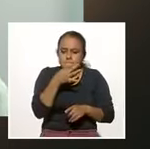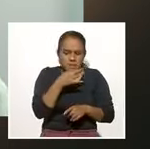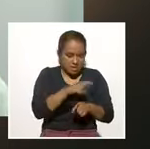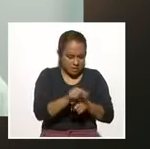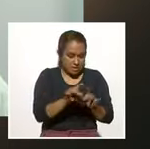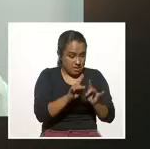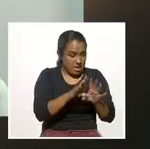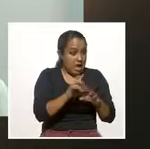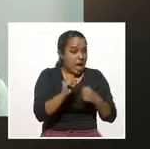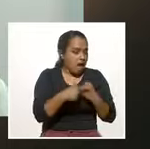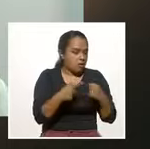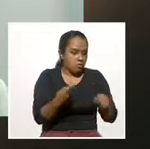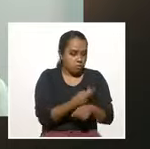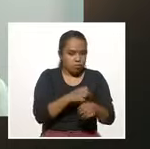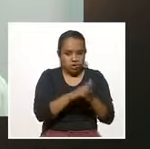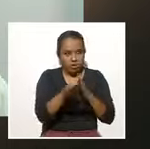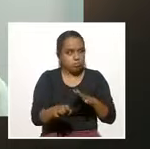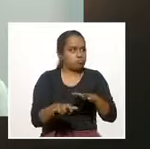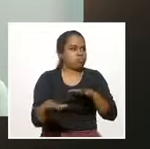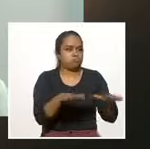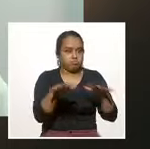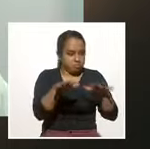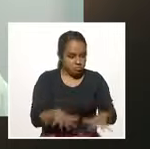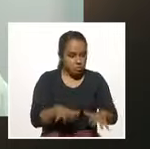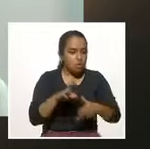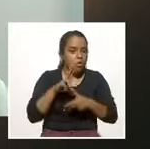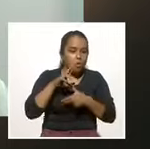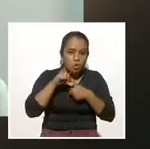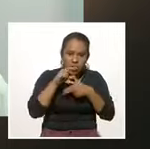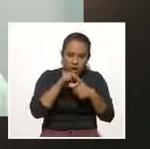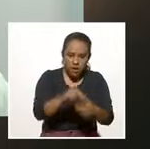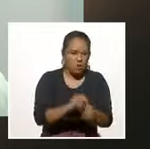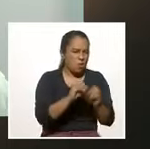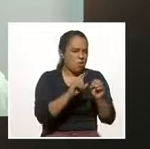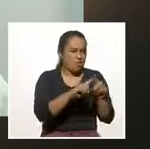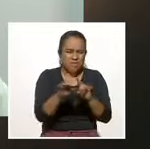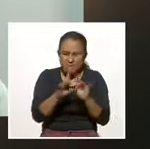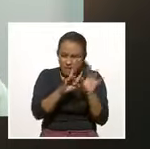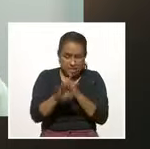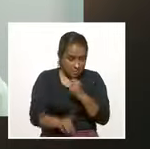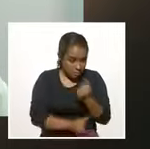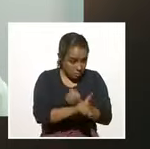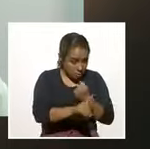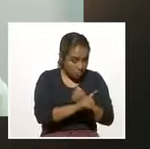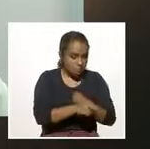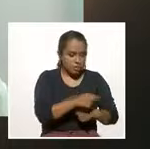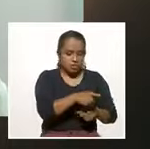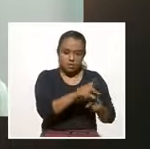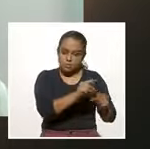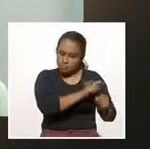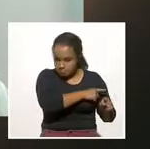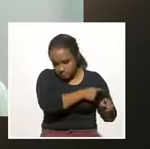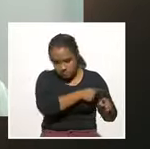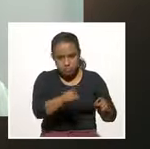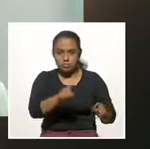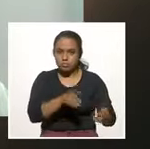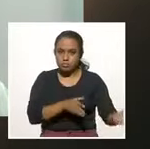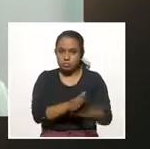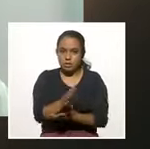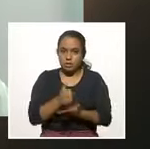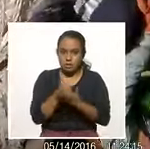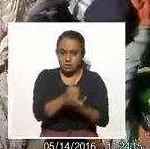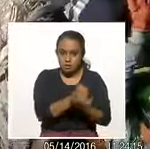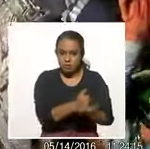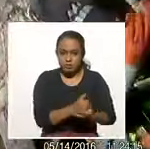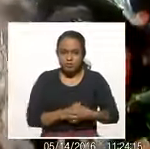que sucede algo, ya sea un terremoto, un huracán, cualquier crisis que se pueda, en la que podamos intervenir y que podamos